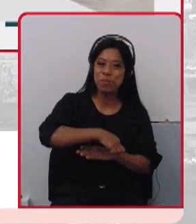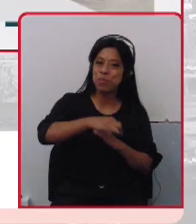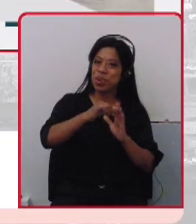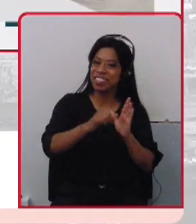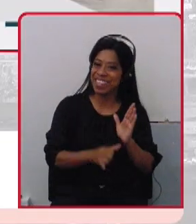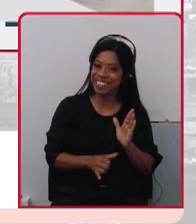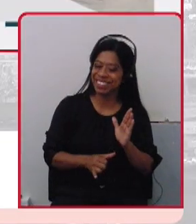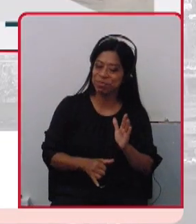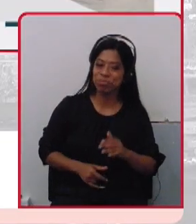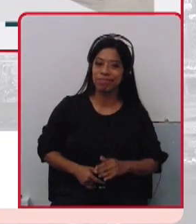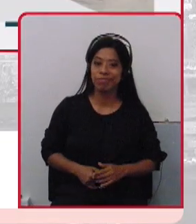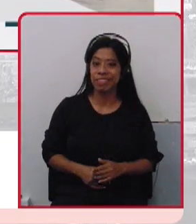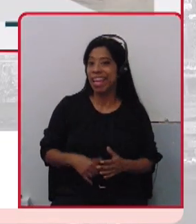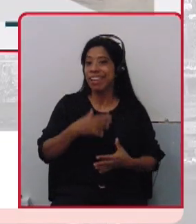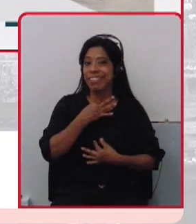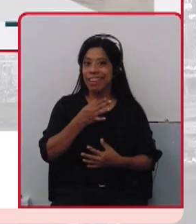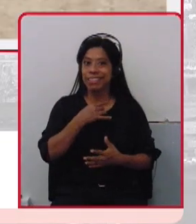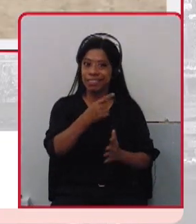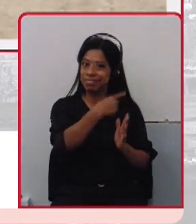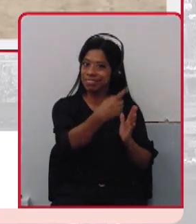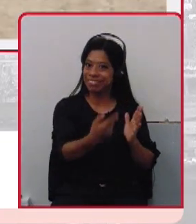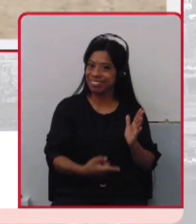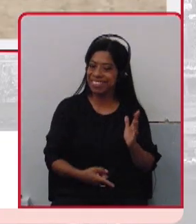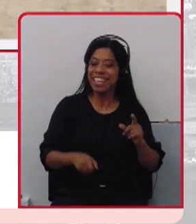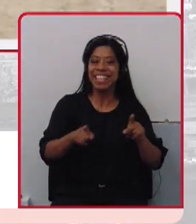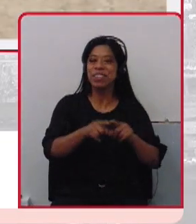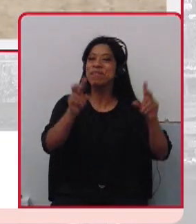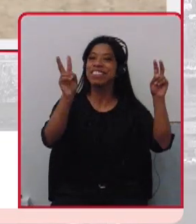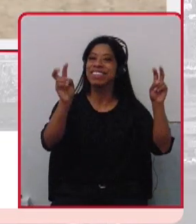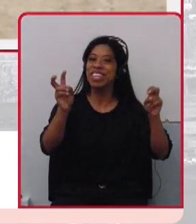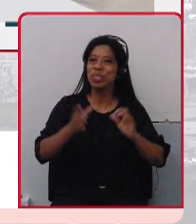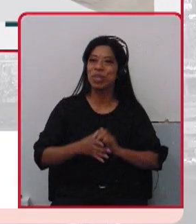tiene propósitos interesantes y tiene por título